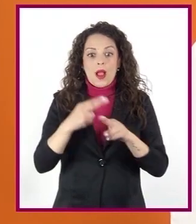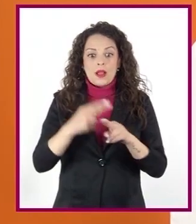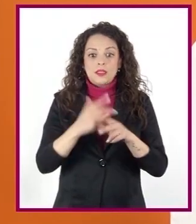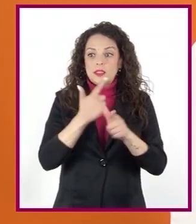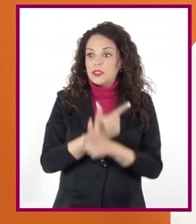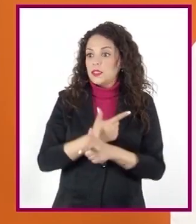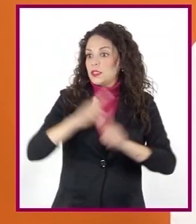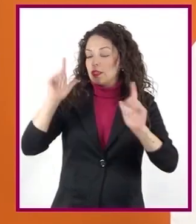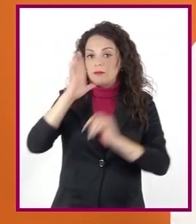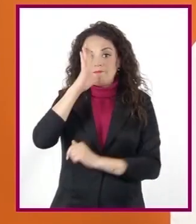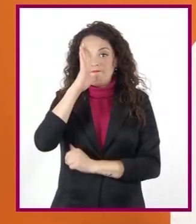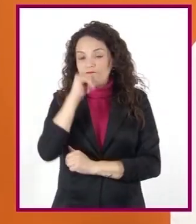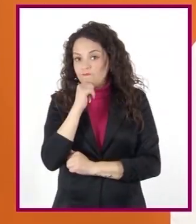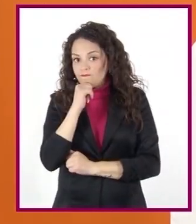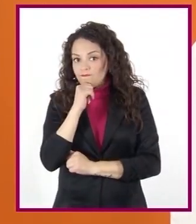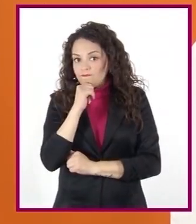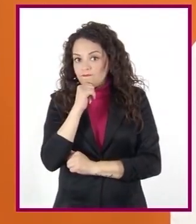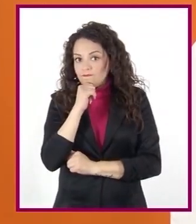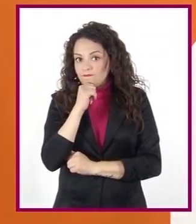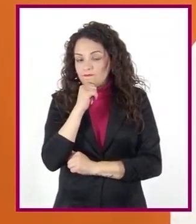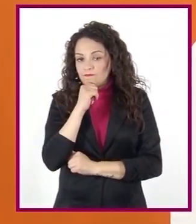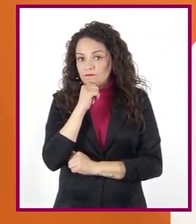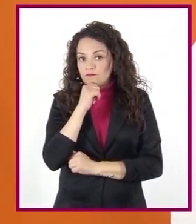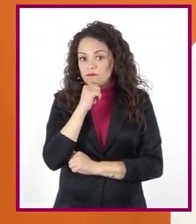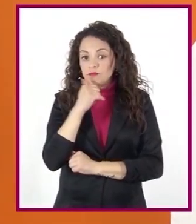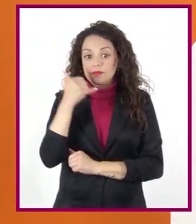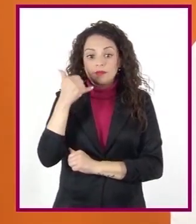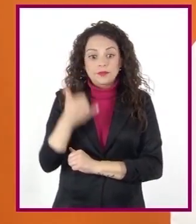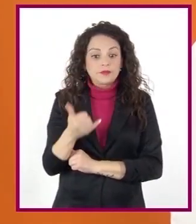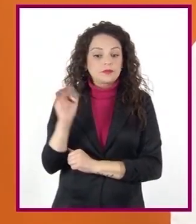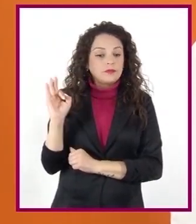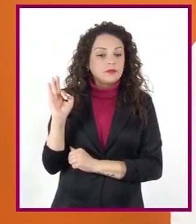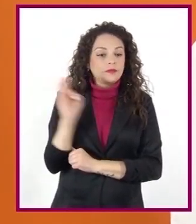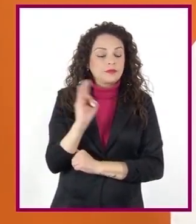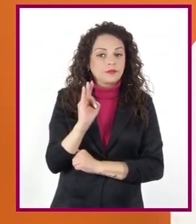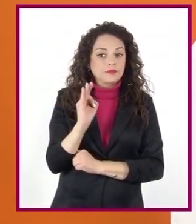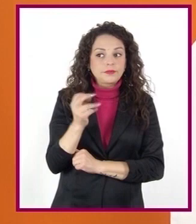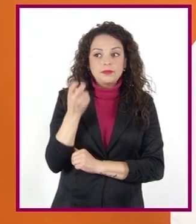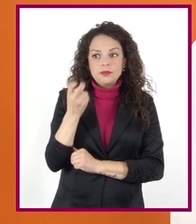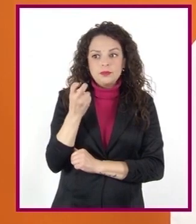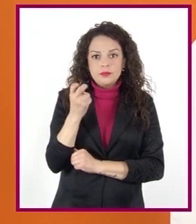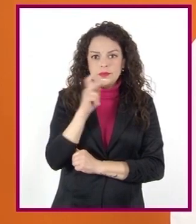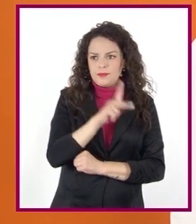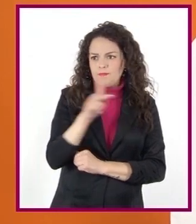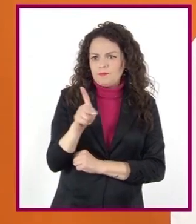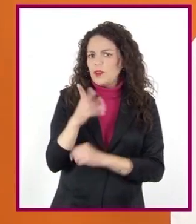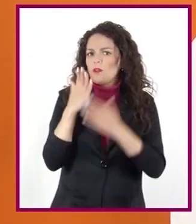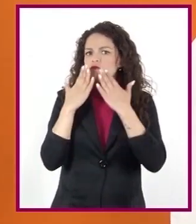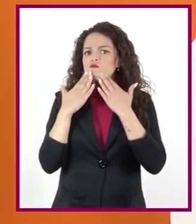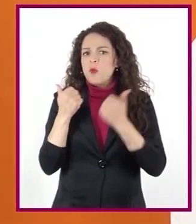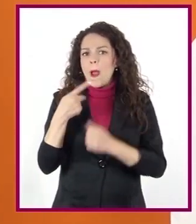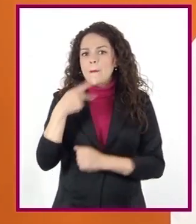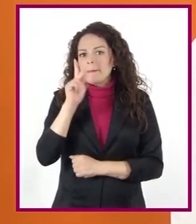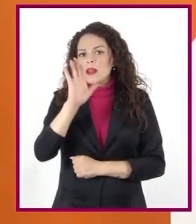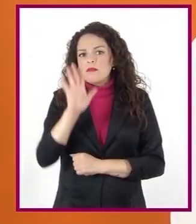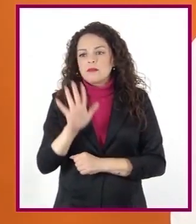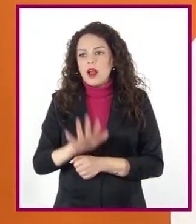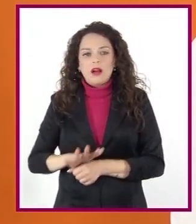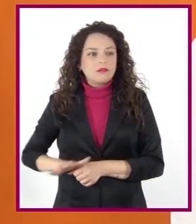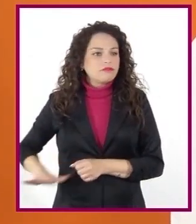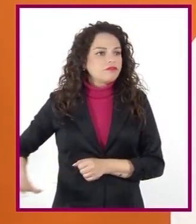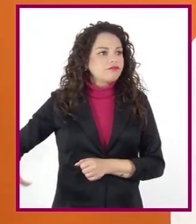Incluso que, aunque no se viva una situación similar, pareciera que el entorno